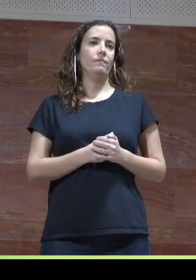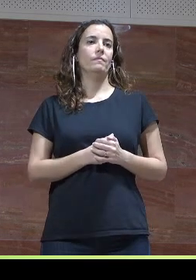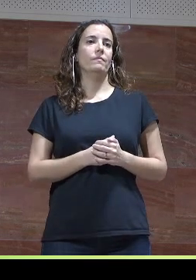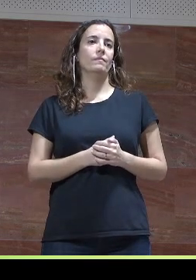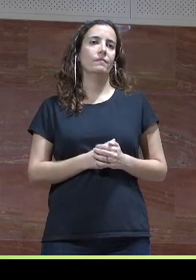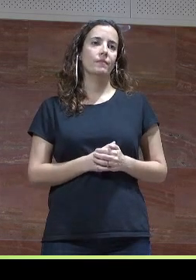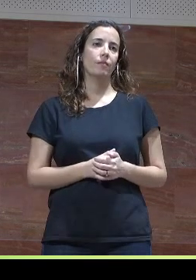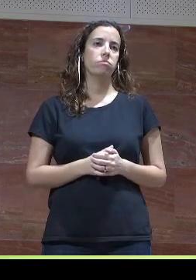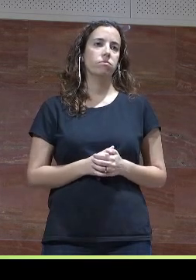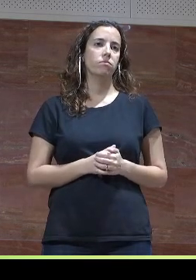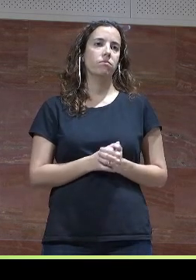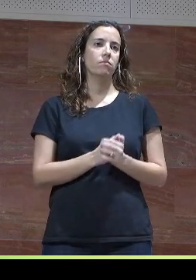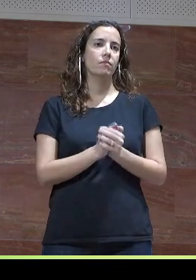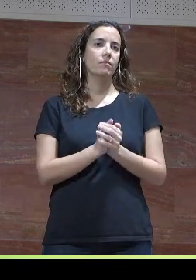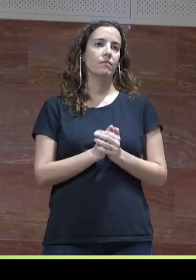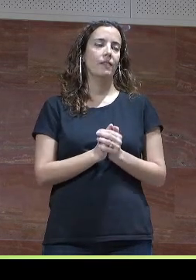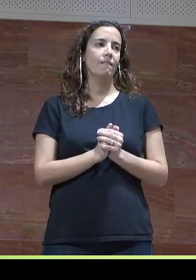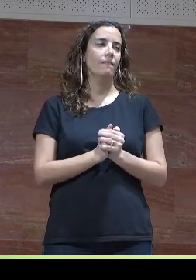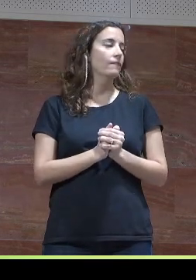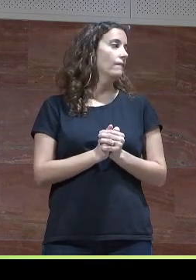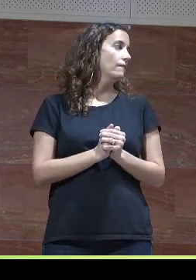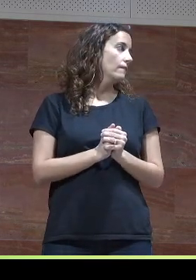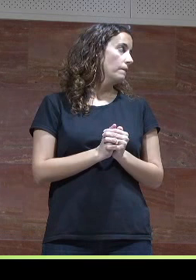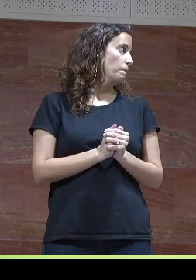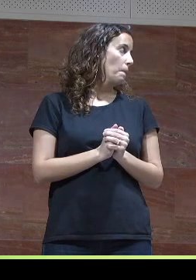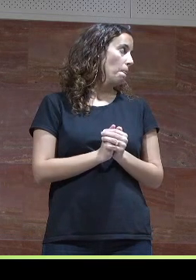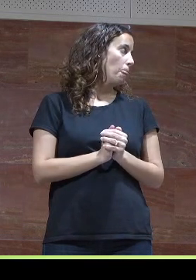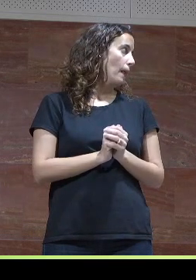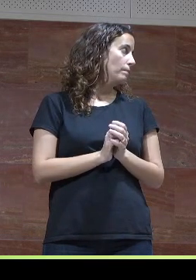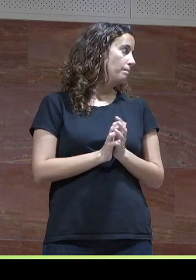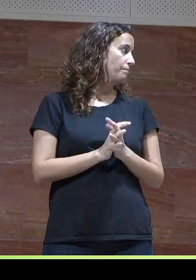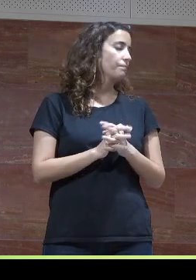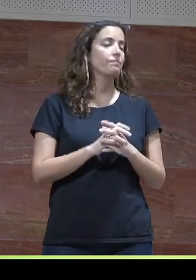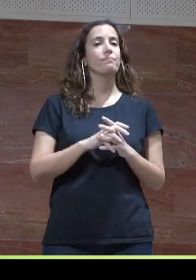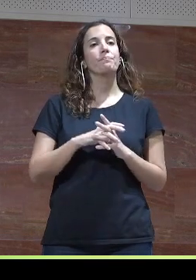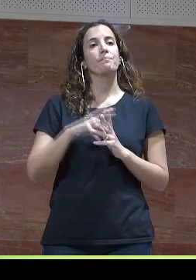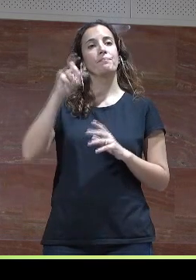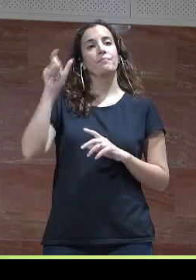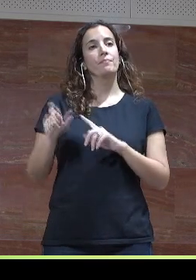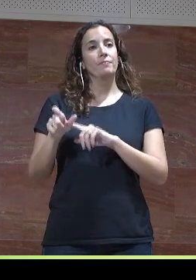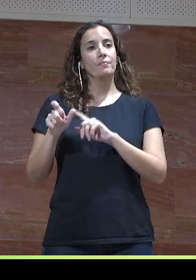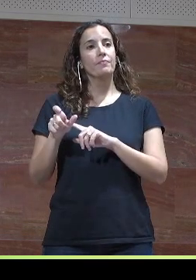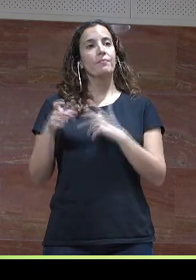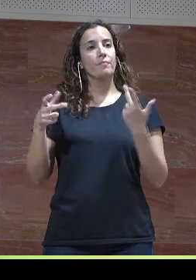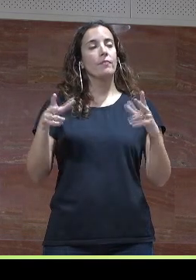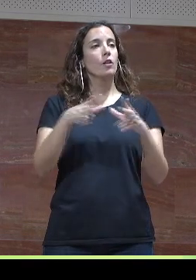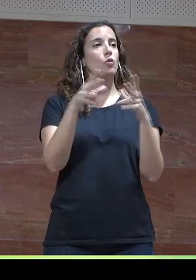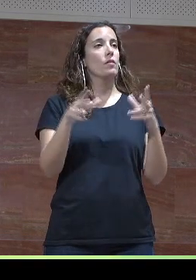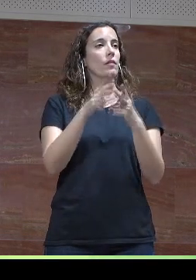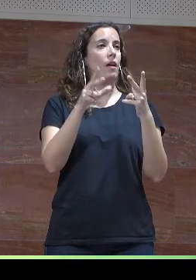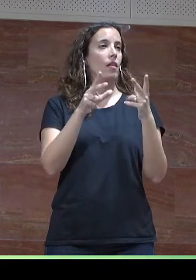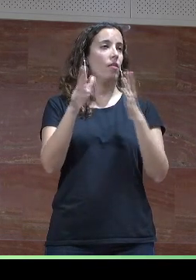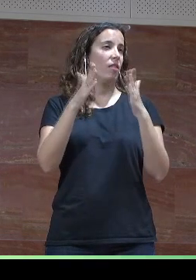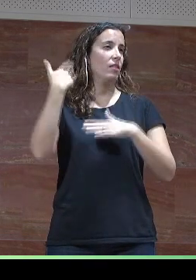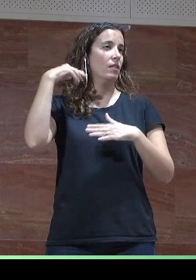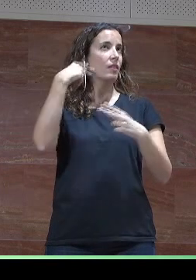Bueno, como queráis. También puedes intervenir tú, Carlos. Yo creo que ha pasado la sociedad de ver a las personas